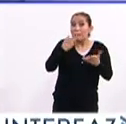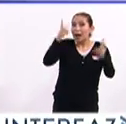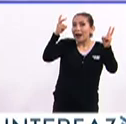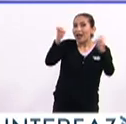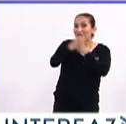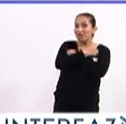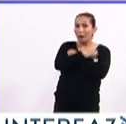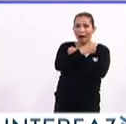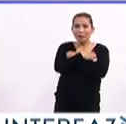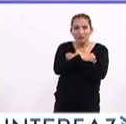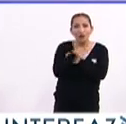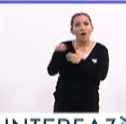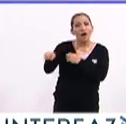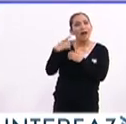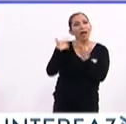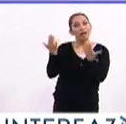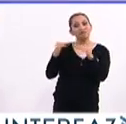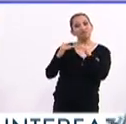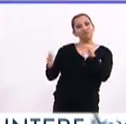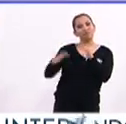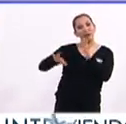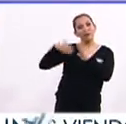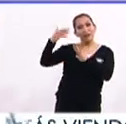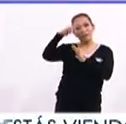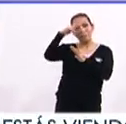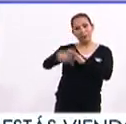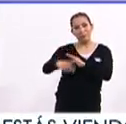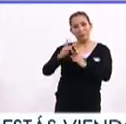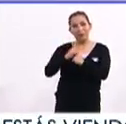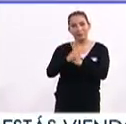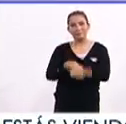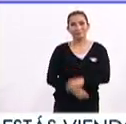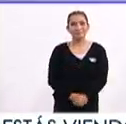de educación en la diplomacia mexicana. No se lo pierdan.